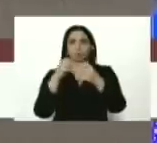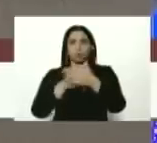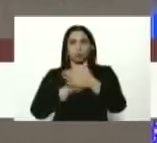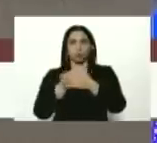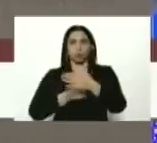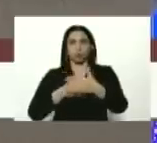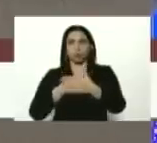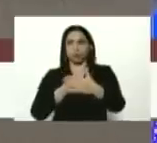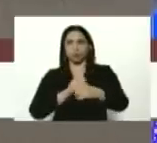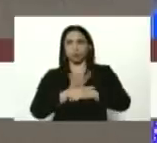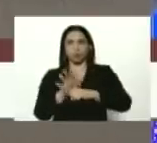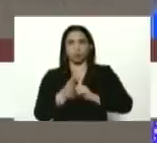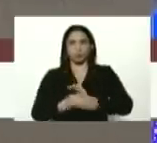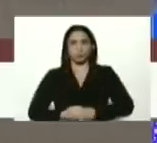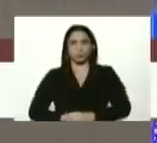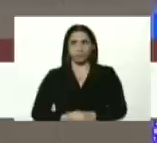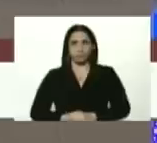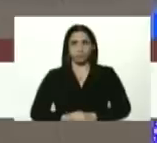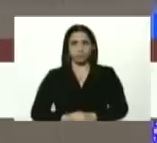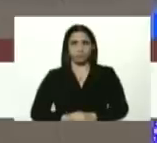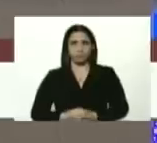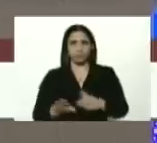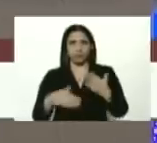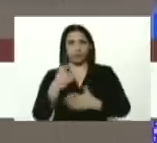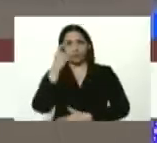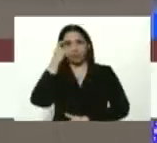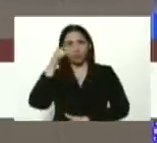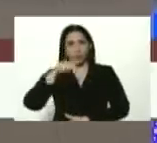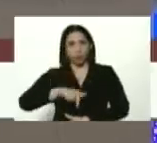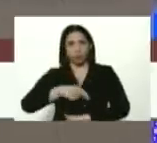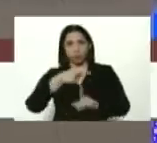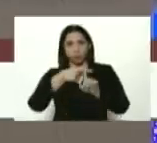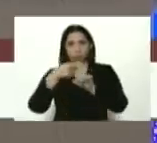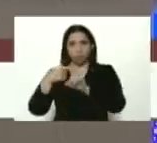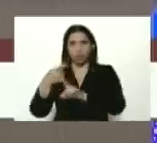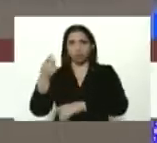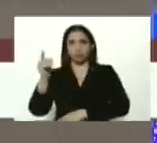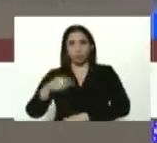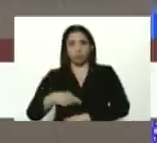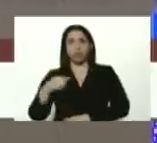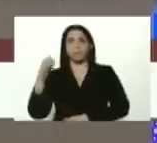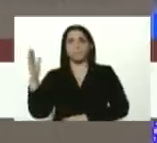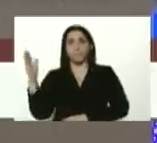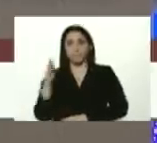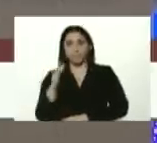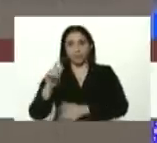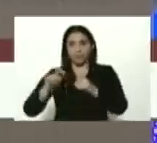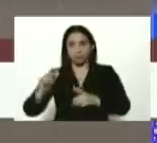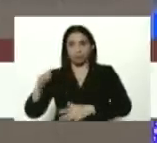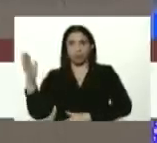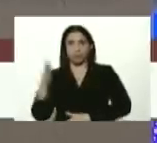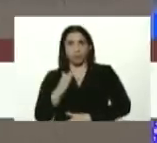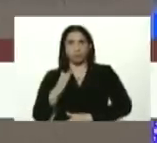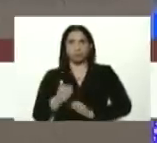el COVID-19. Así que al día de hoy, sumando también los importados, yo quisiera hacer esta